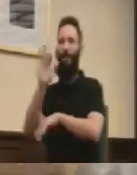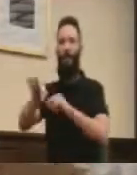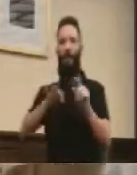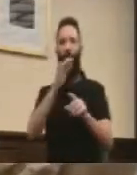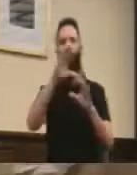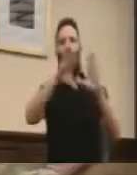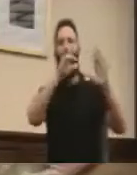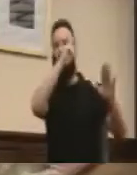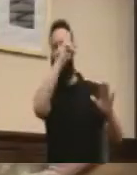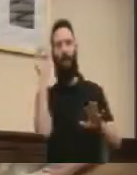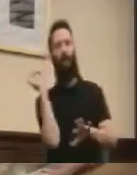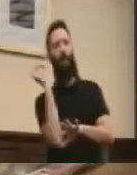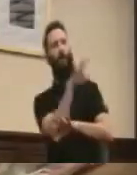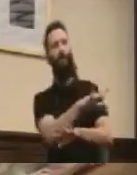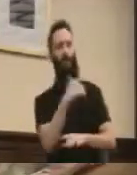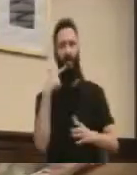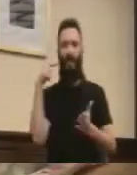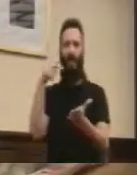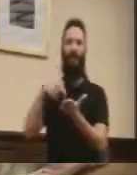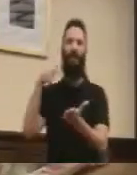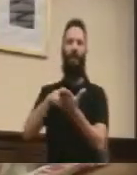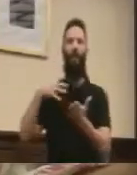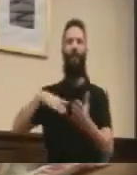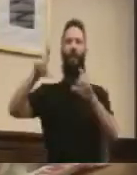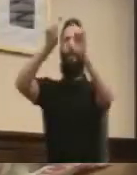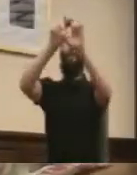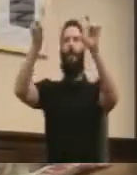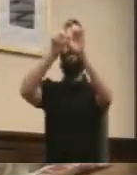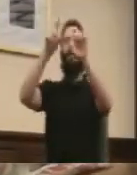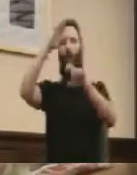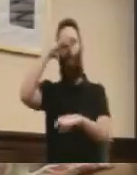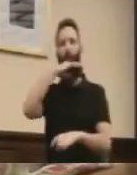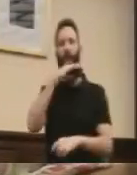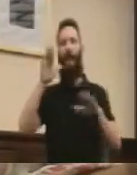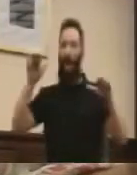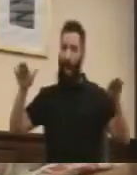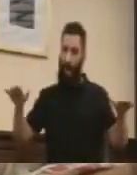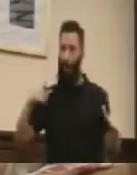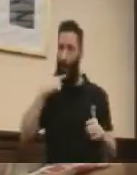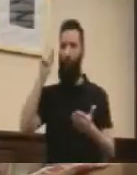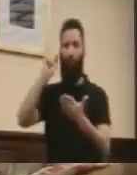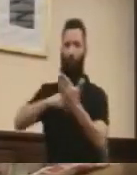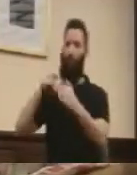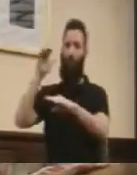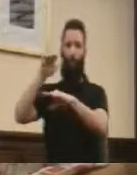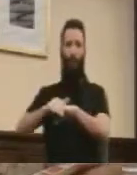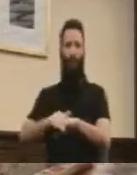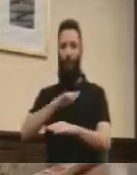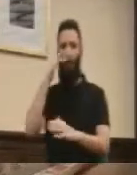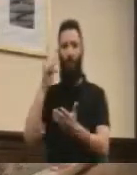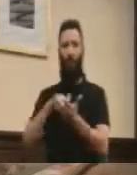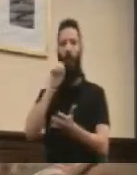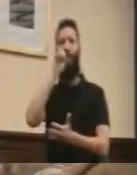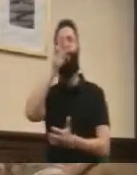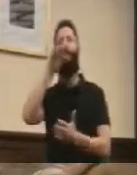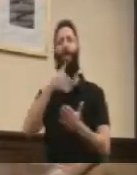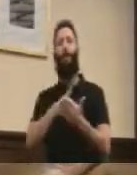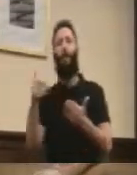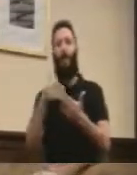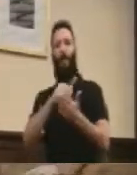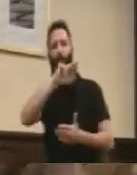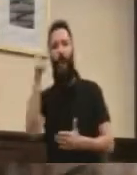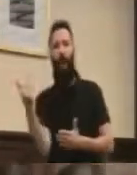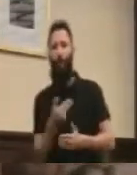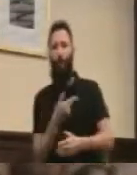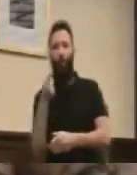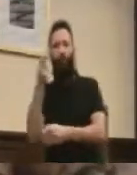Madrid, exigiendo que la empresa del Padre Ángel cumpla el contrato público suscrito por el que percibe más de 13 millones de